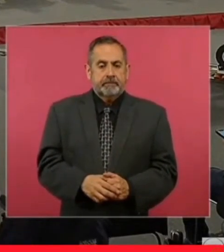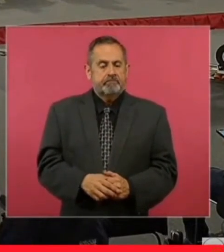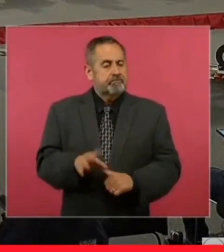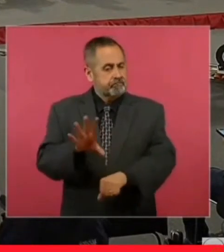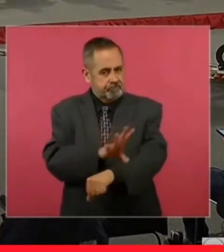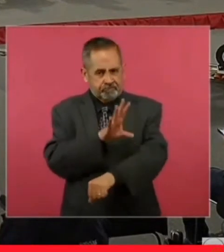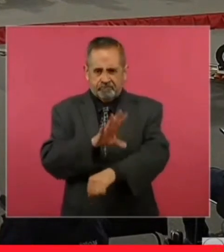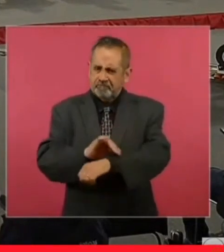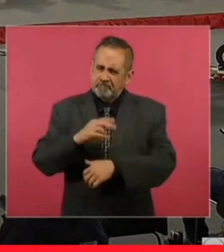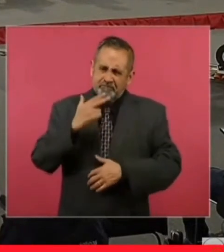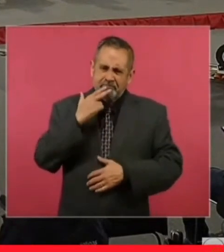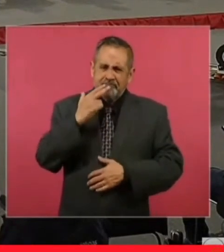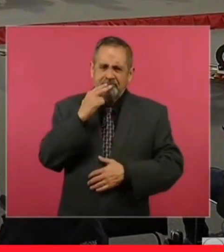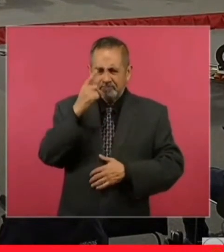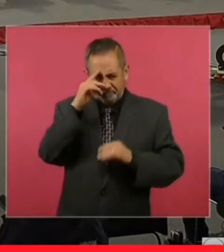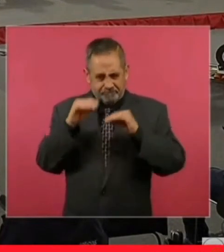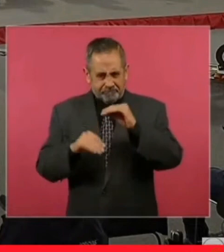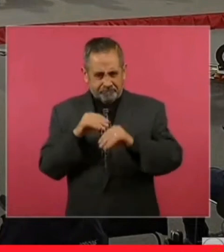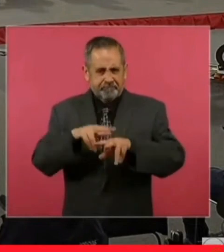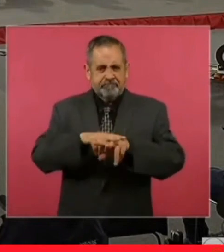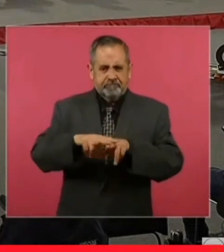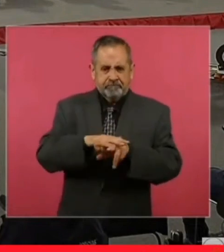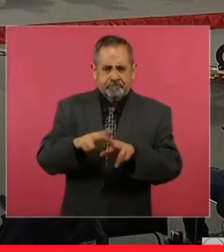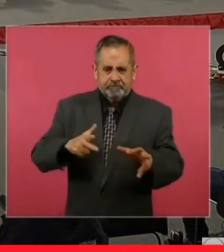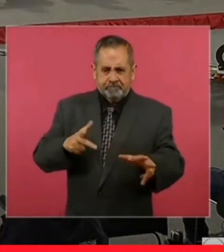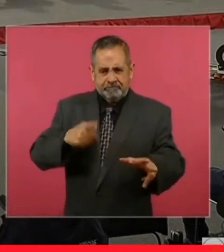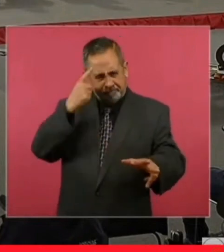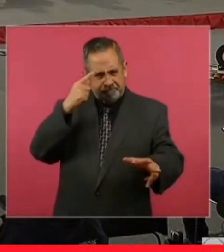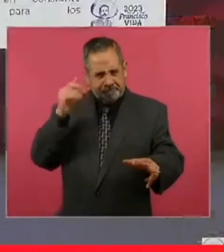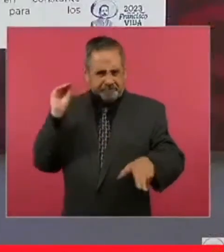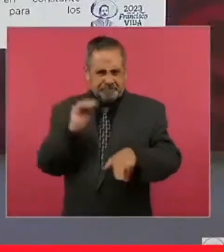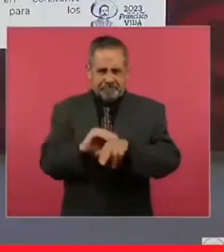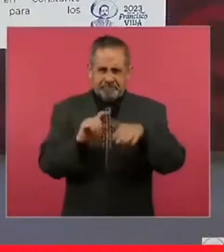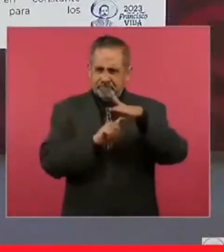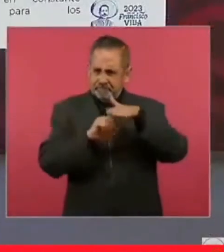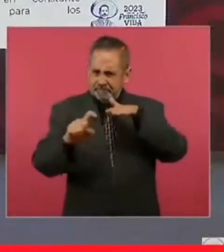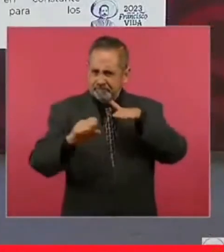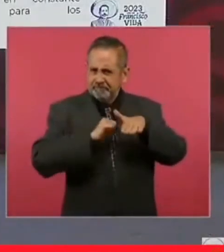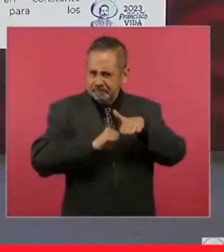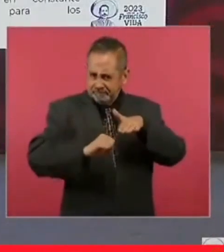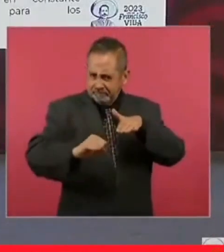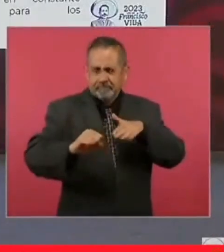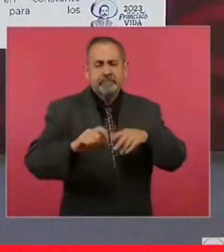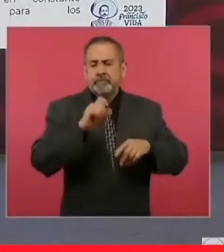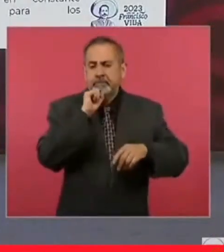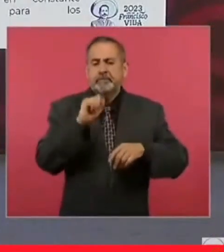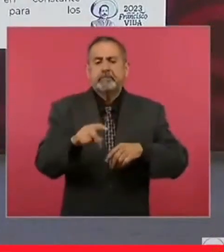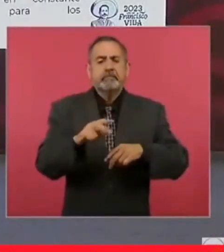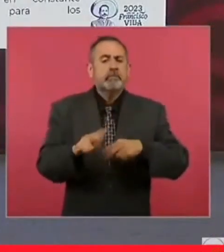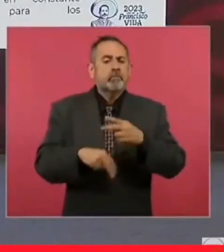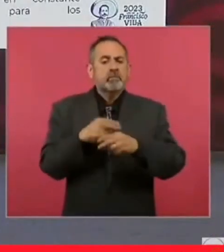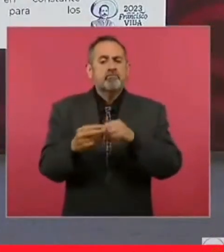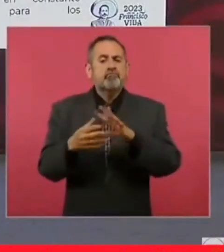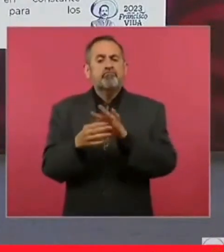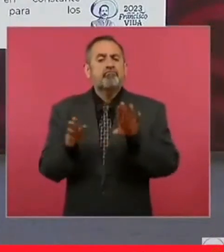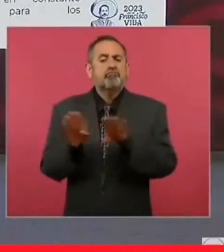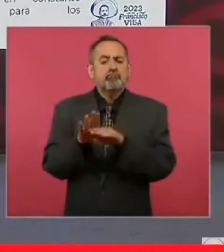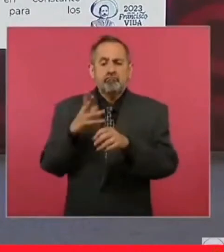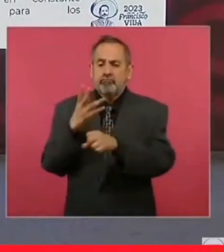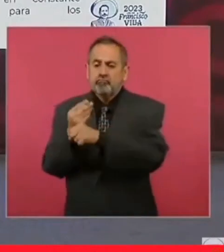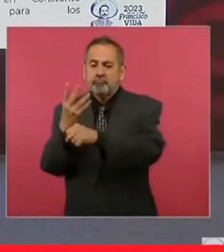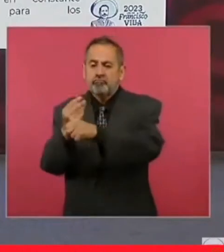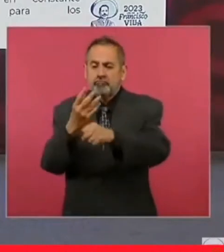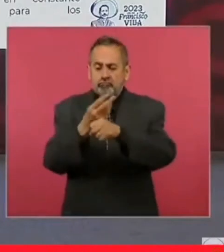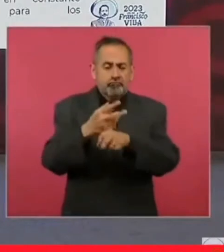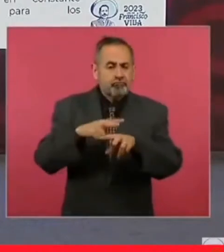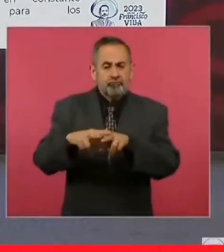alimentar no sólo el sistema de tracción que ya fue explicado, sino también para la operación de todo lo que constituye